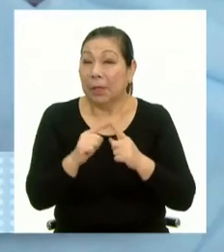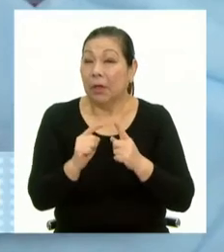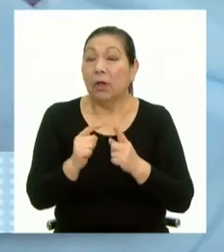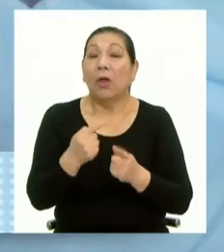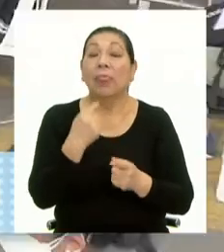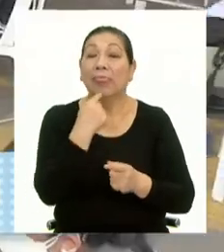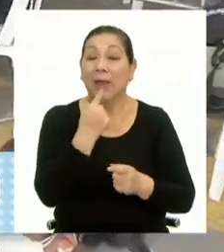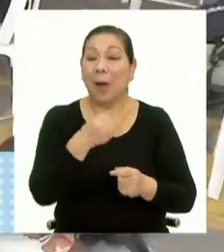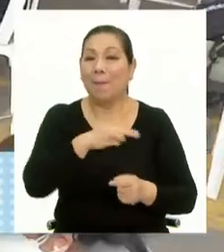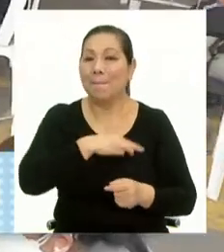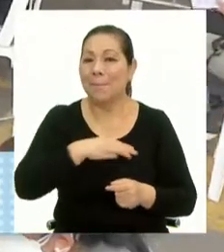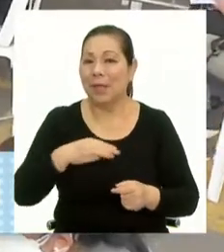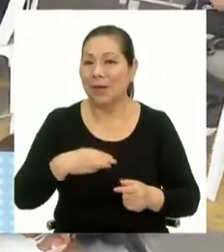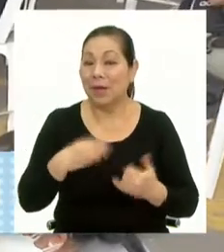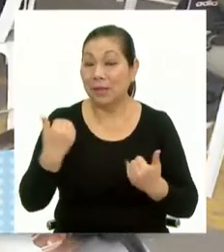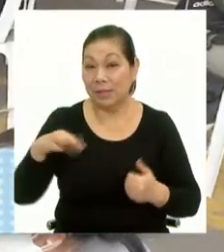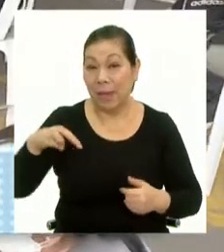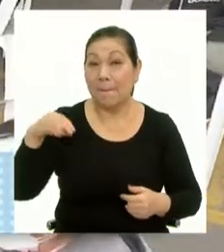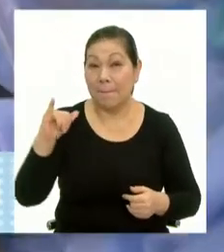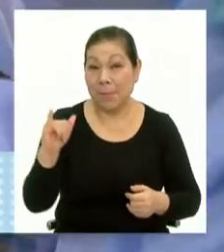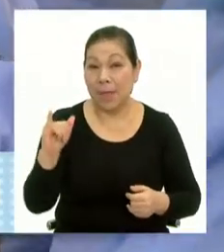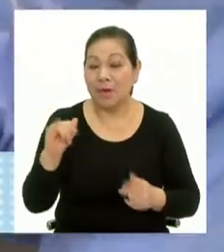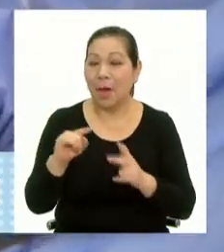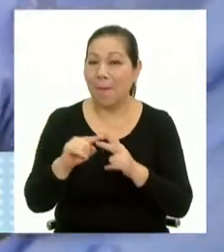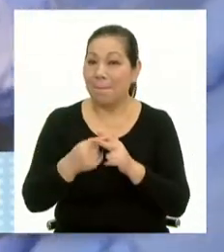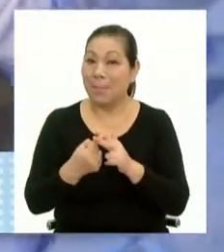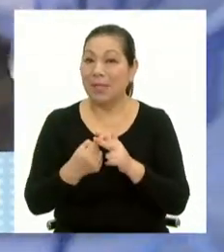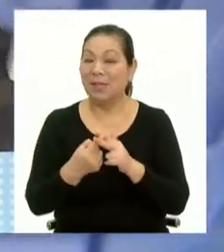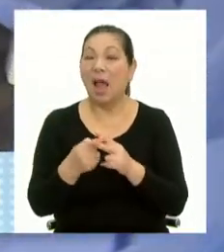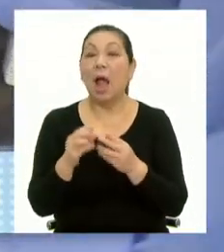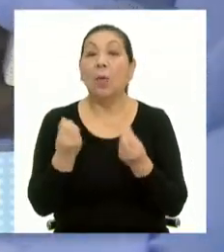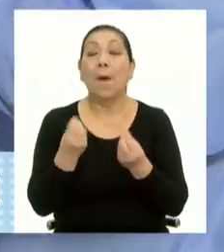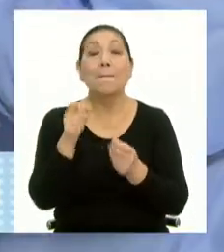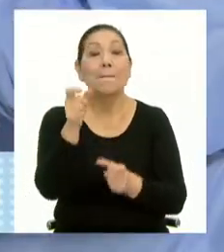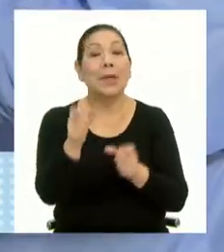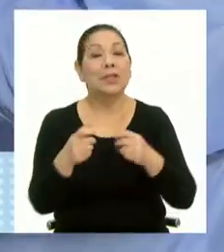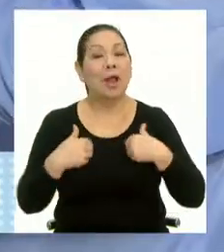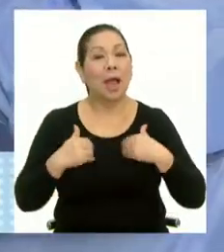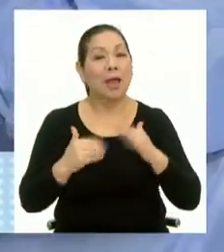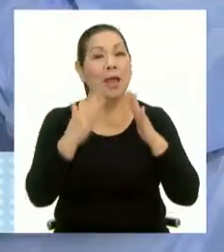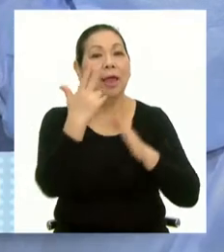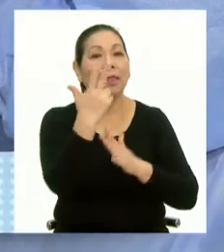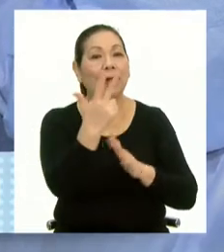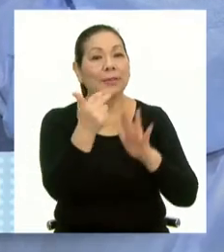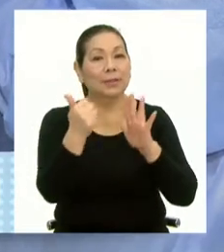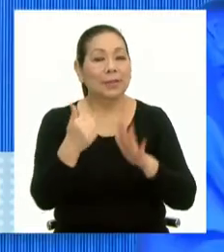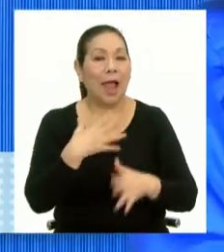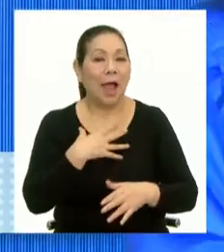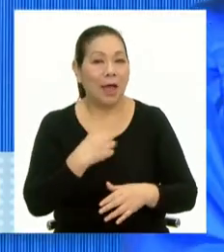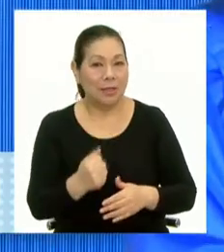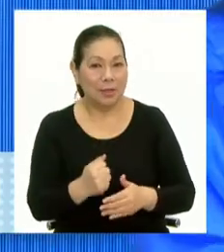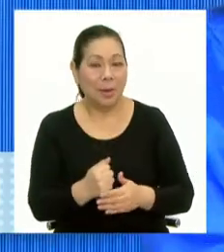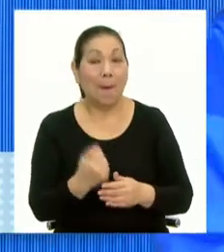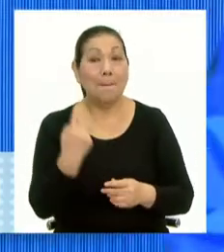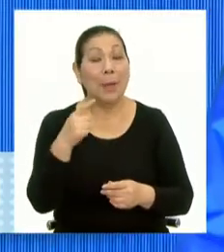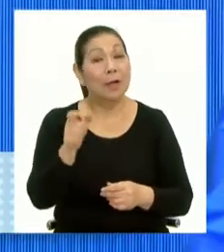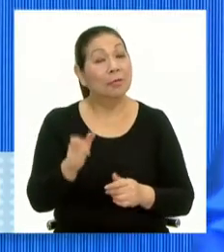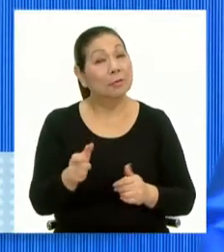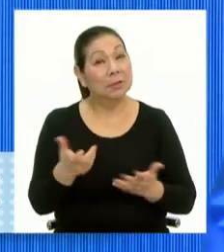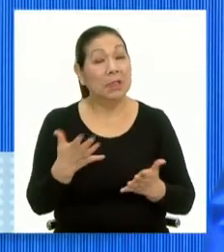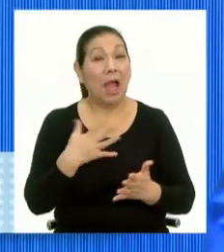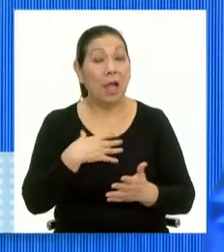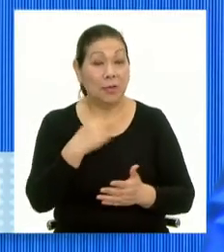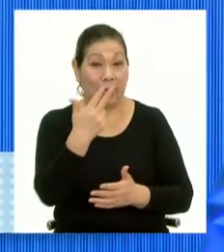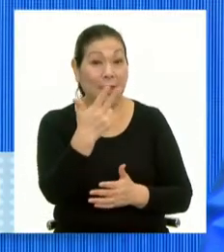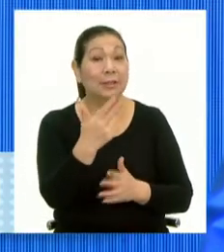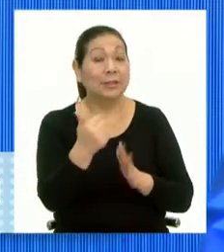Ceballos confirmó que desde este miércoles se iniciará la inmunización a personas mayores de 36 años. Para las personas a partir de los